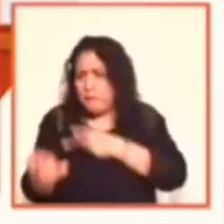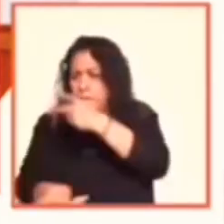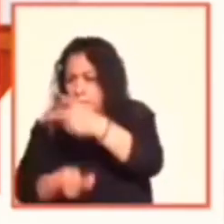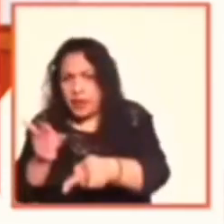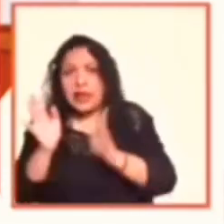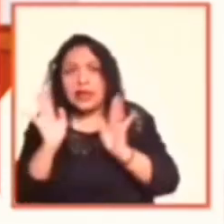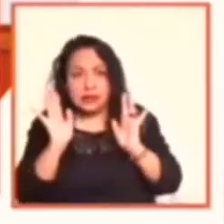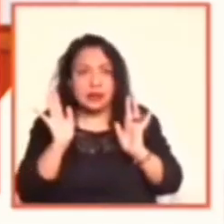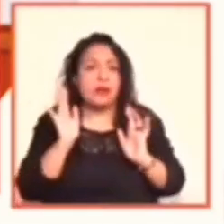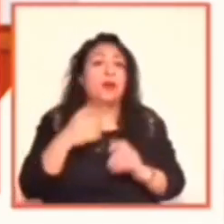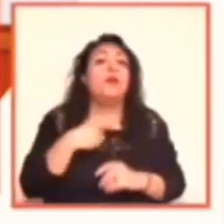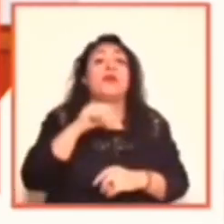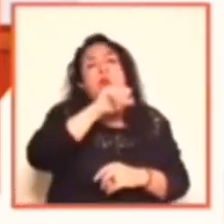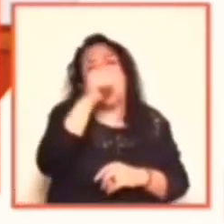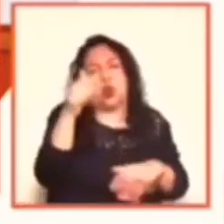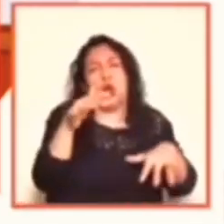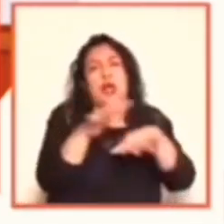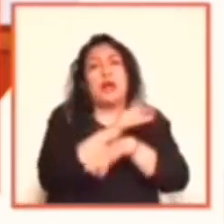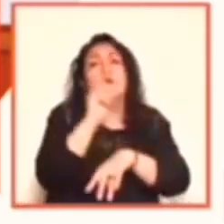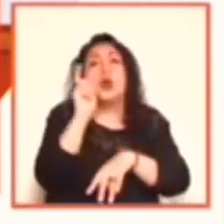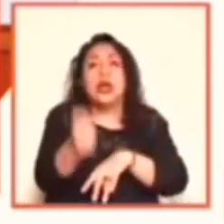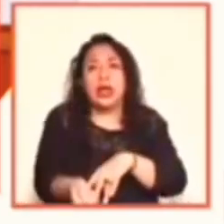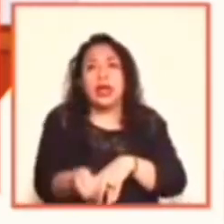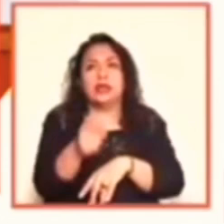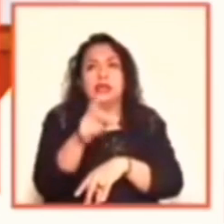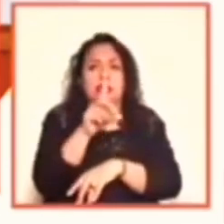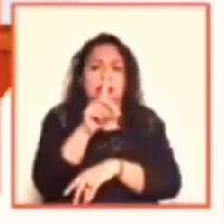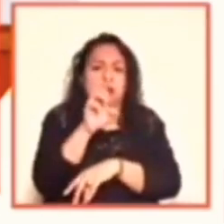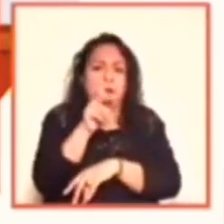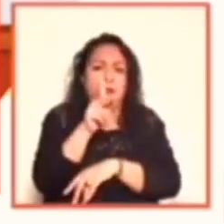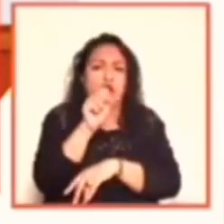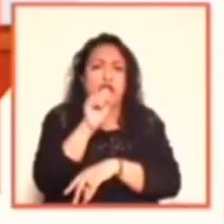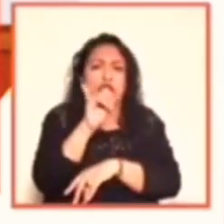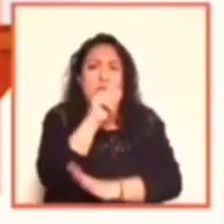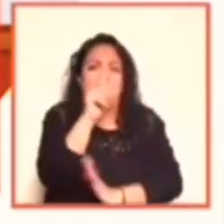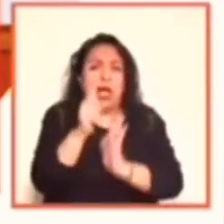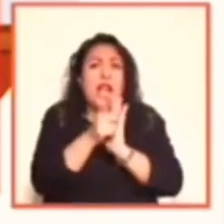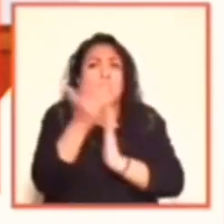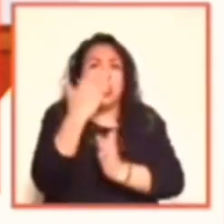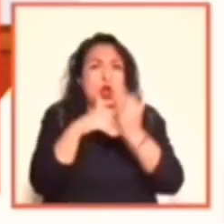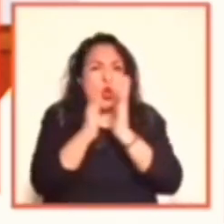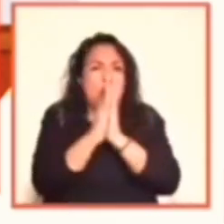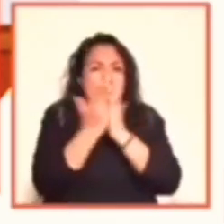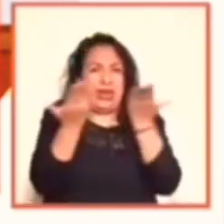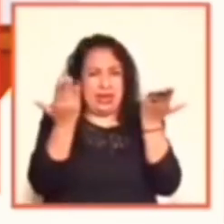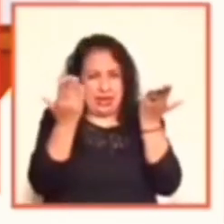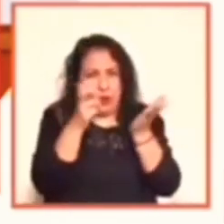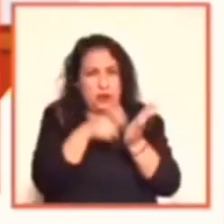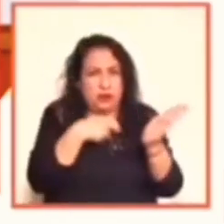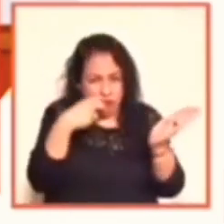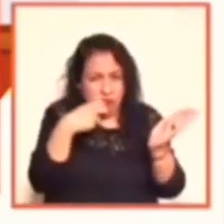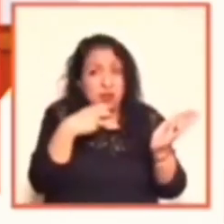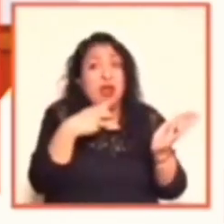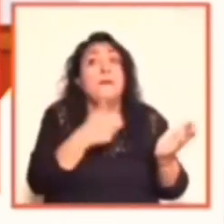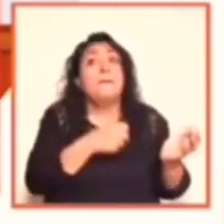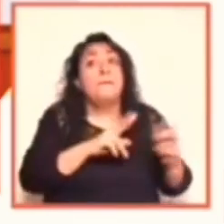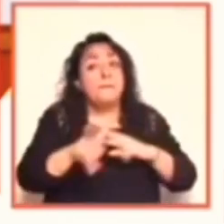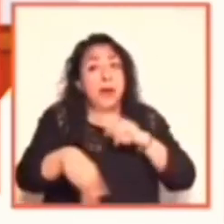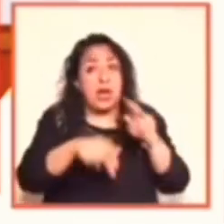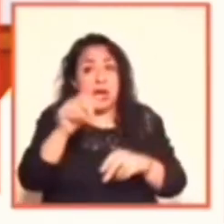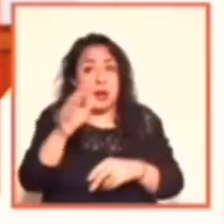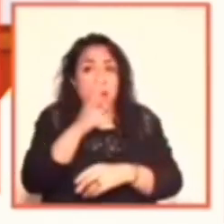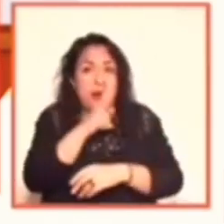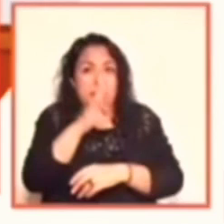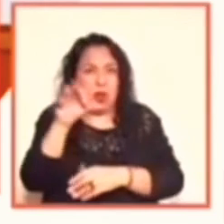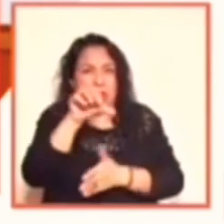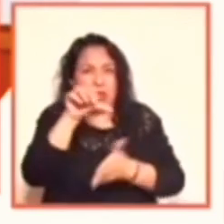la reforma es el depósito legal, en donde todos los libros que se editen en el país vayan no solo a la Biblioteca Central de la UNAM